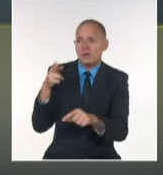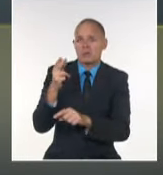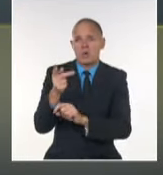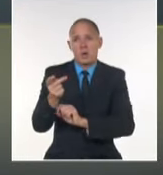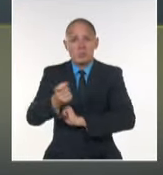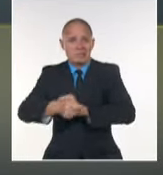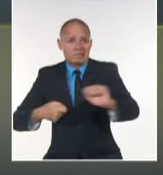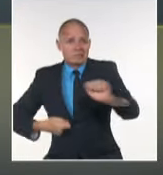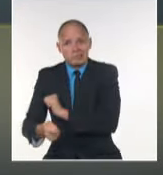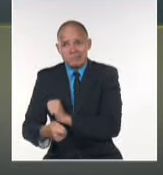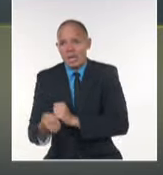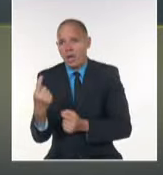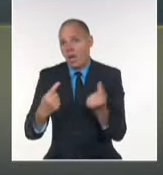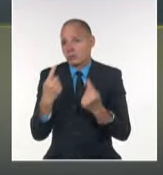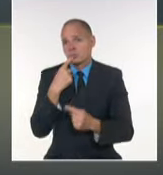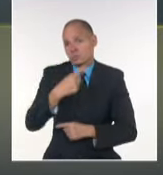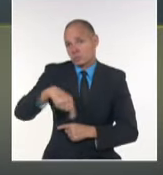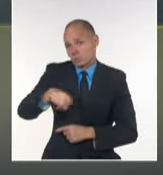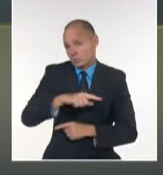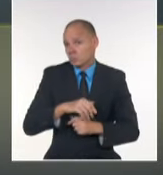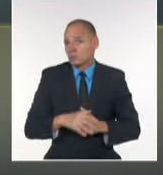alguien. Una de las decisiones